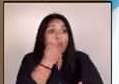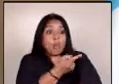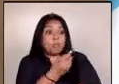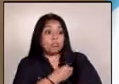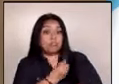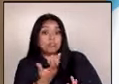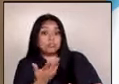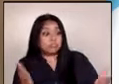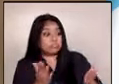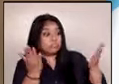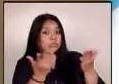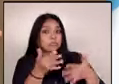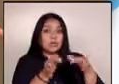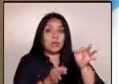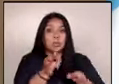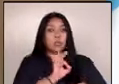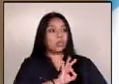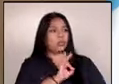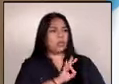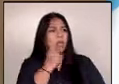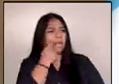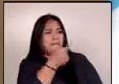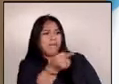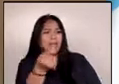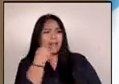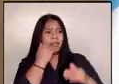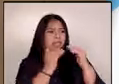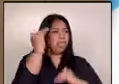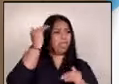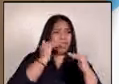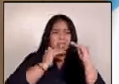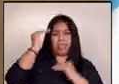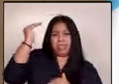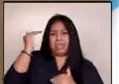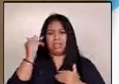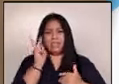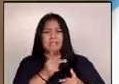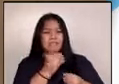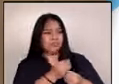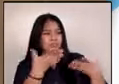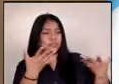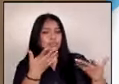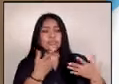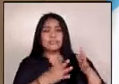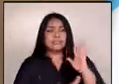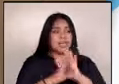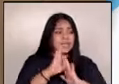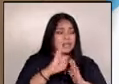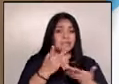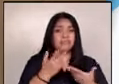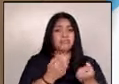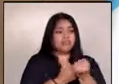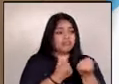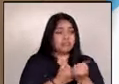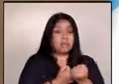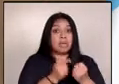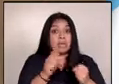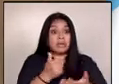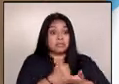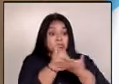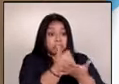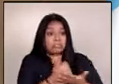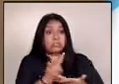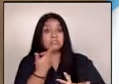social en un país con enormes desigualdades un desarrollo sostenible que Alí el aumento del